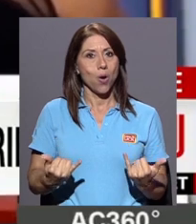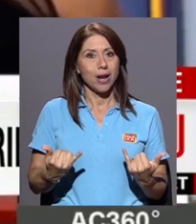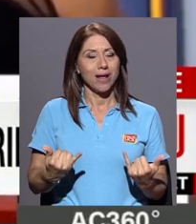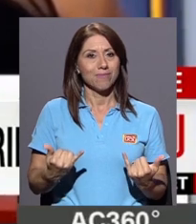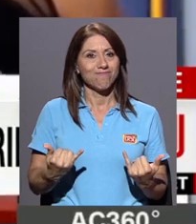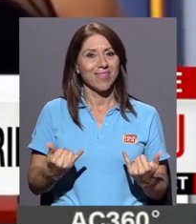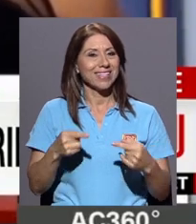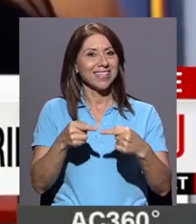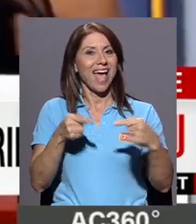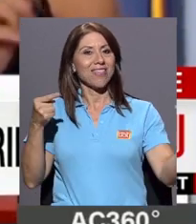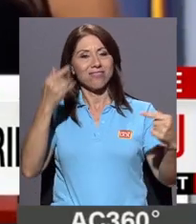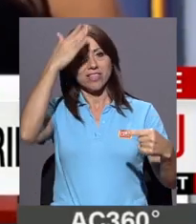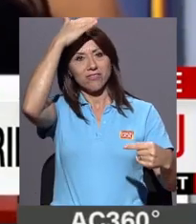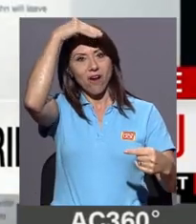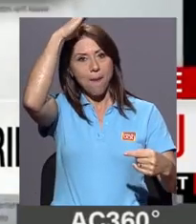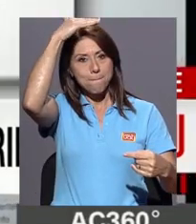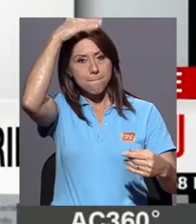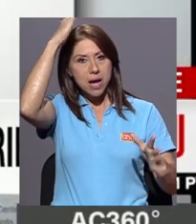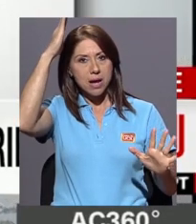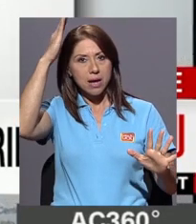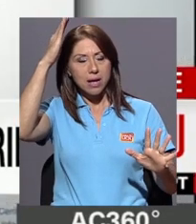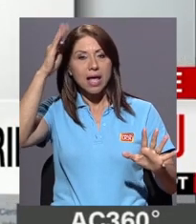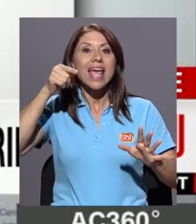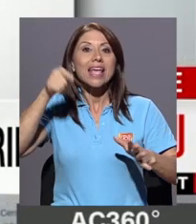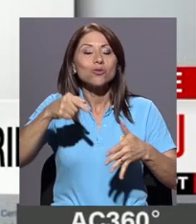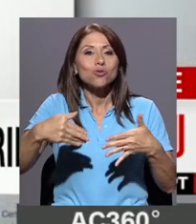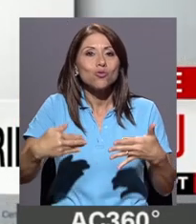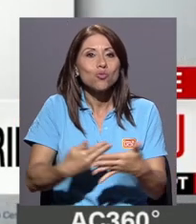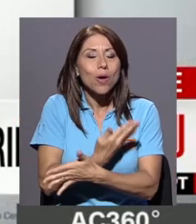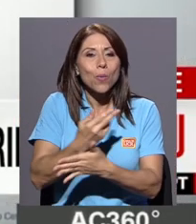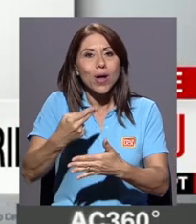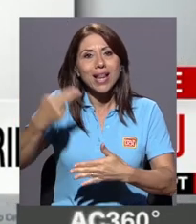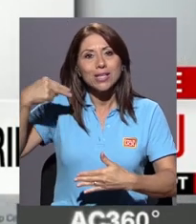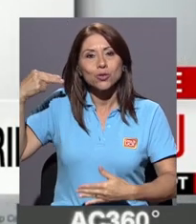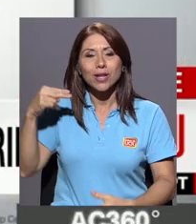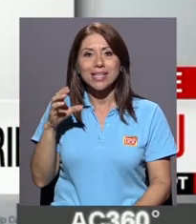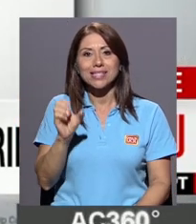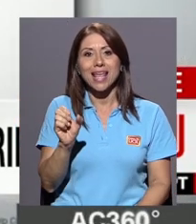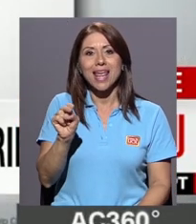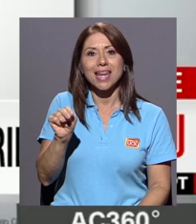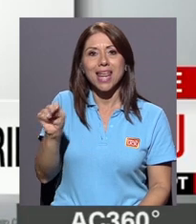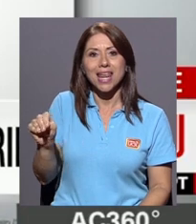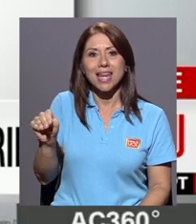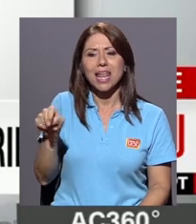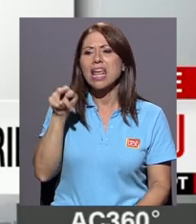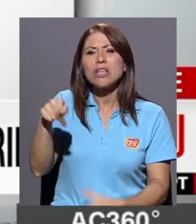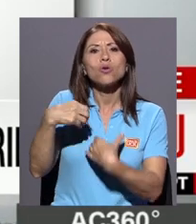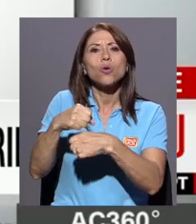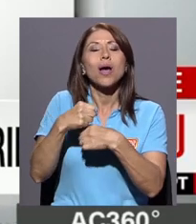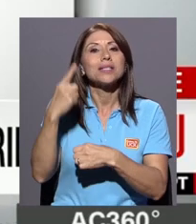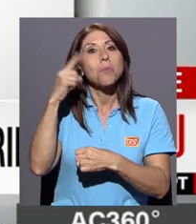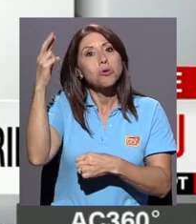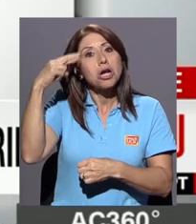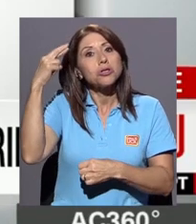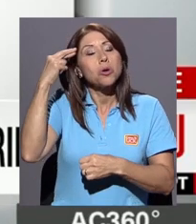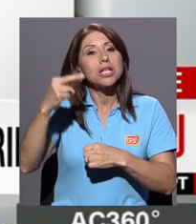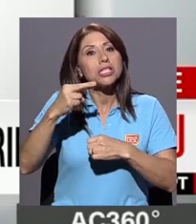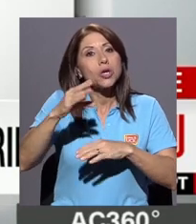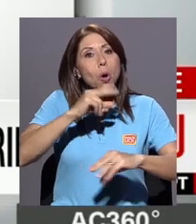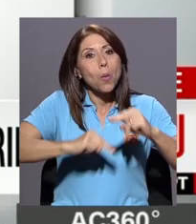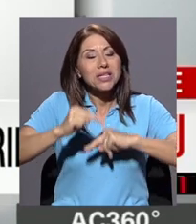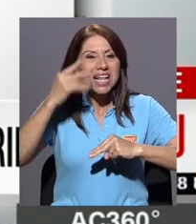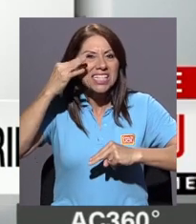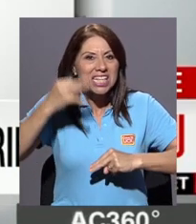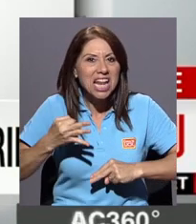es anti-Trump, decididamente. Y esto es nuevo en la historia de CNN. Lo hacen, creo, por razones comerciales, porque eso le